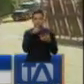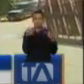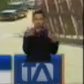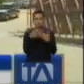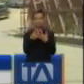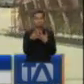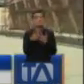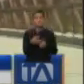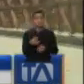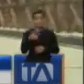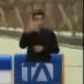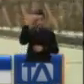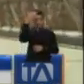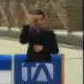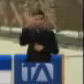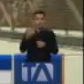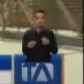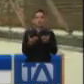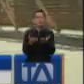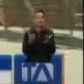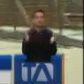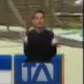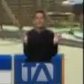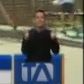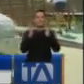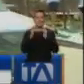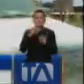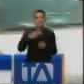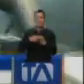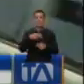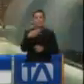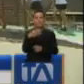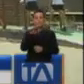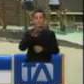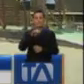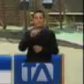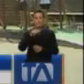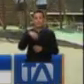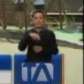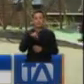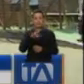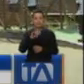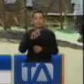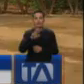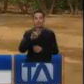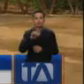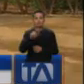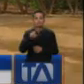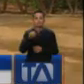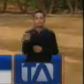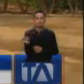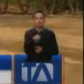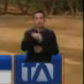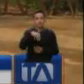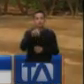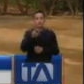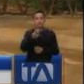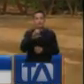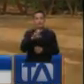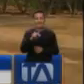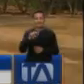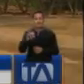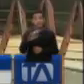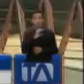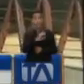El alcalde de la capital entregó el puente Vaquerizo Moreno, que permite el acceso a la ruta del Chaquiñán y el sector del centro